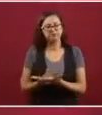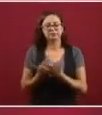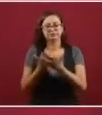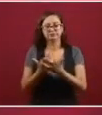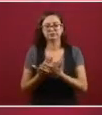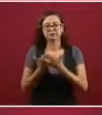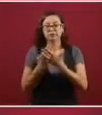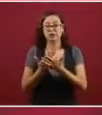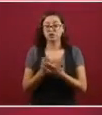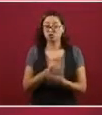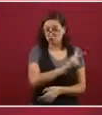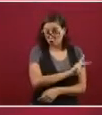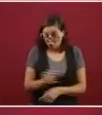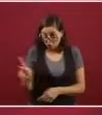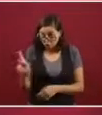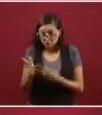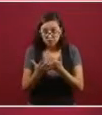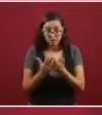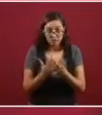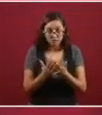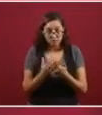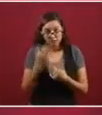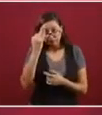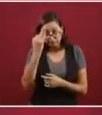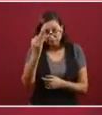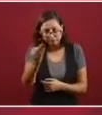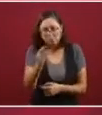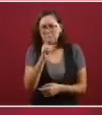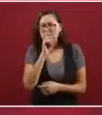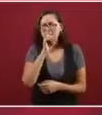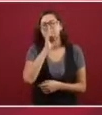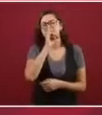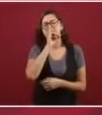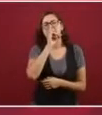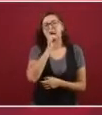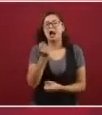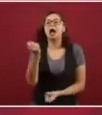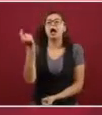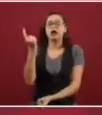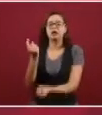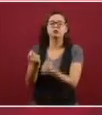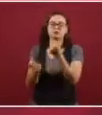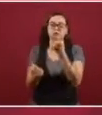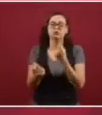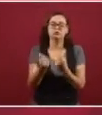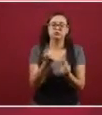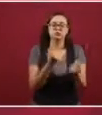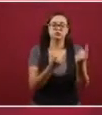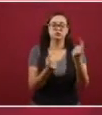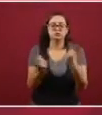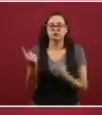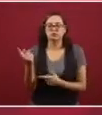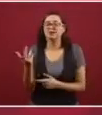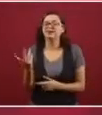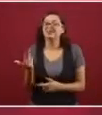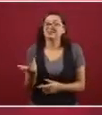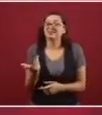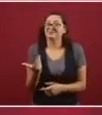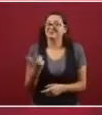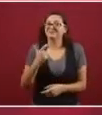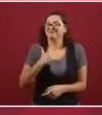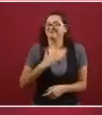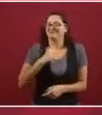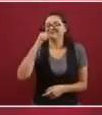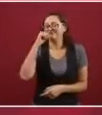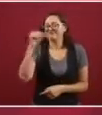no en todos los casos. Por ejemplo, yo por eso ando recorriendo el